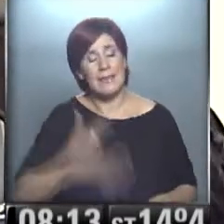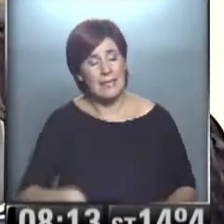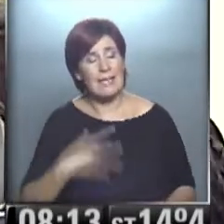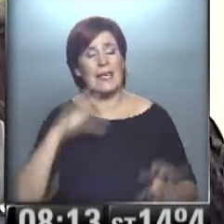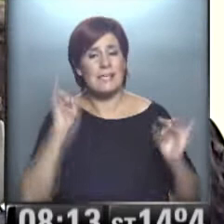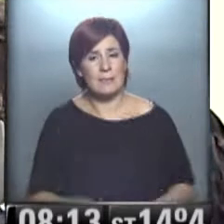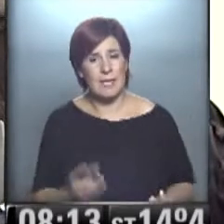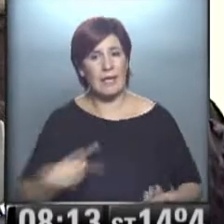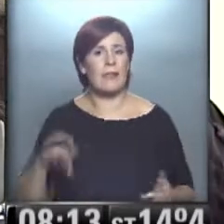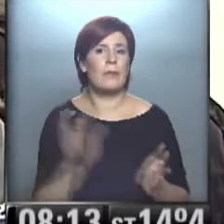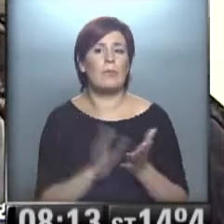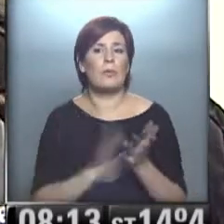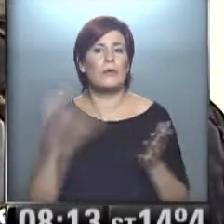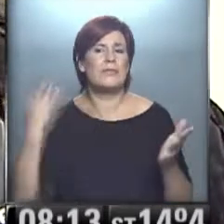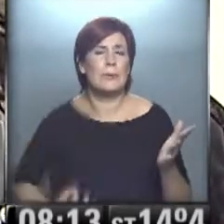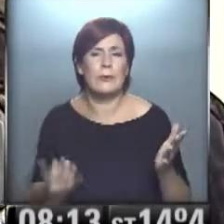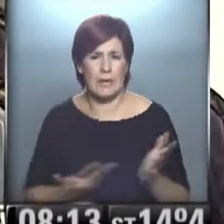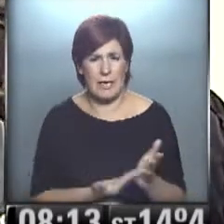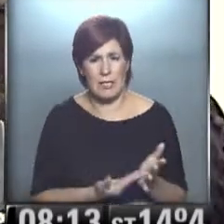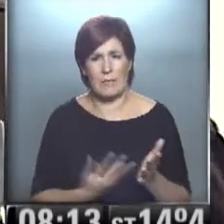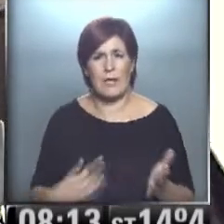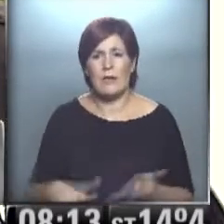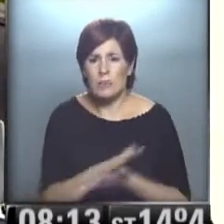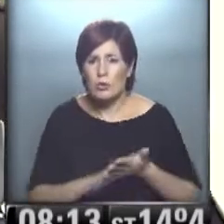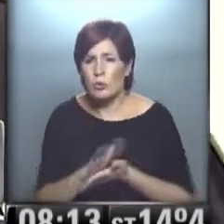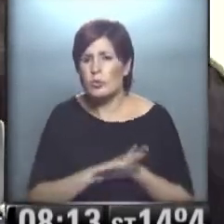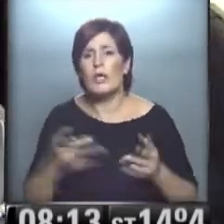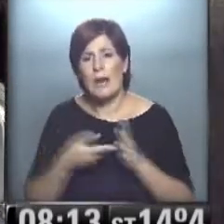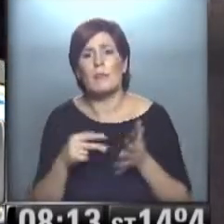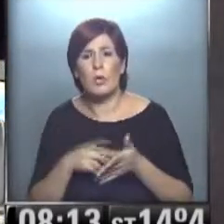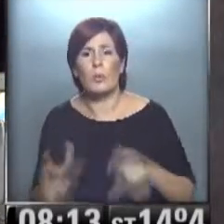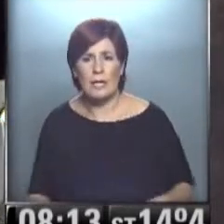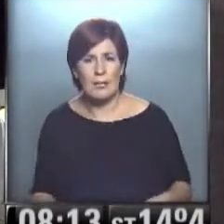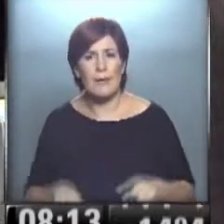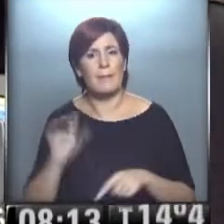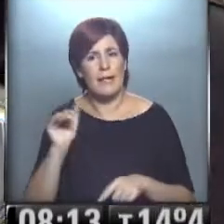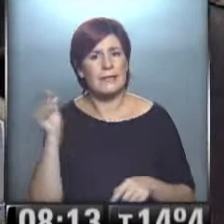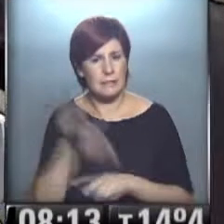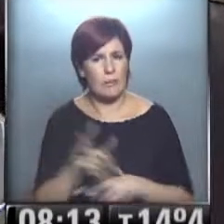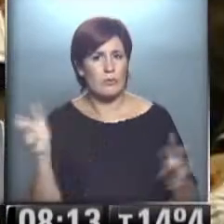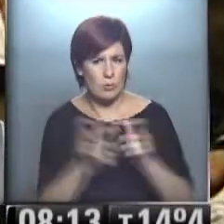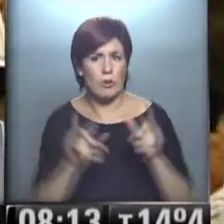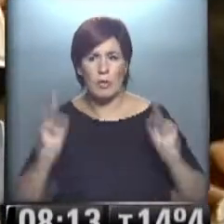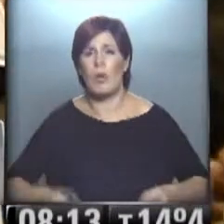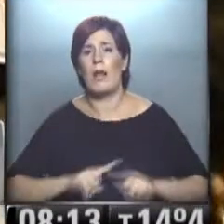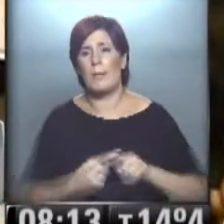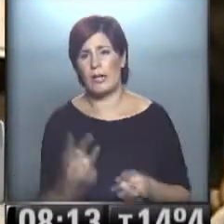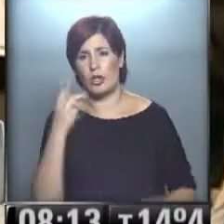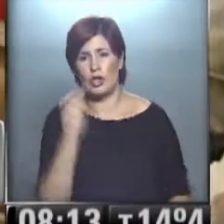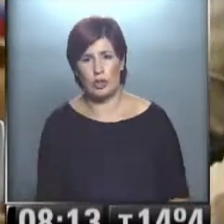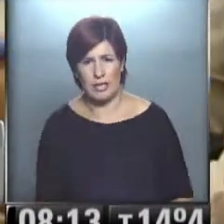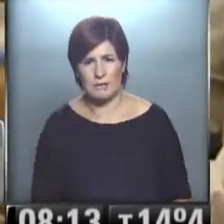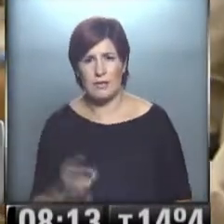una propuesta que pueda resolver este conflicto nosotros vamos a ir el martes pero ratificamos una medida de fuerza baradel